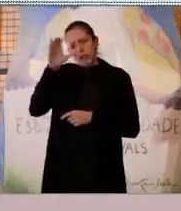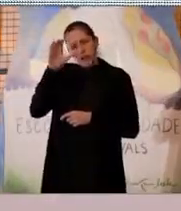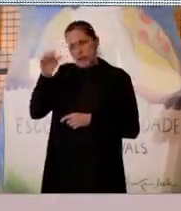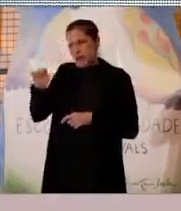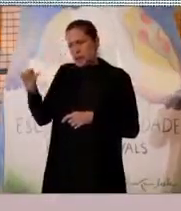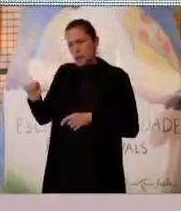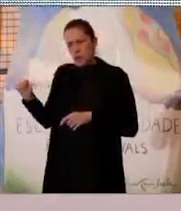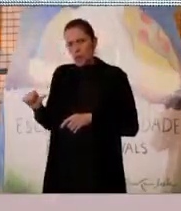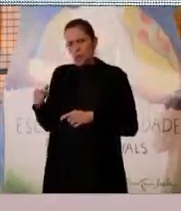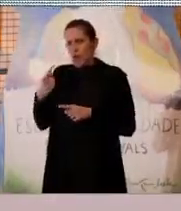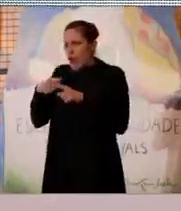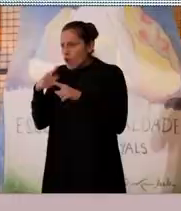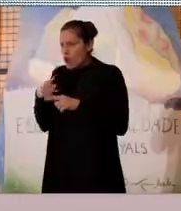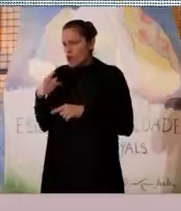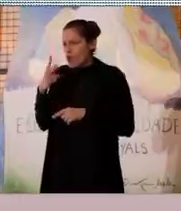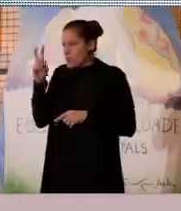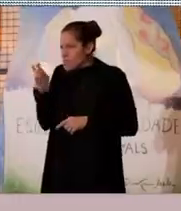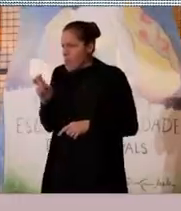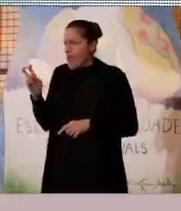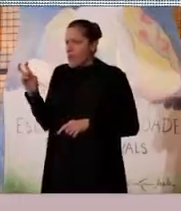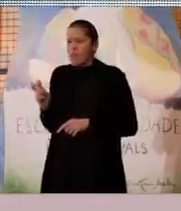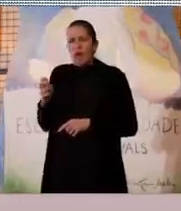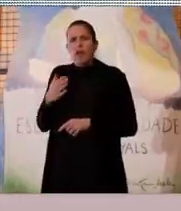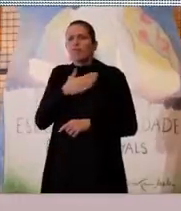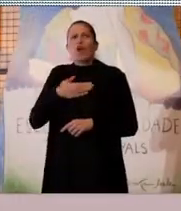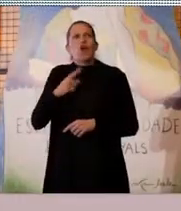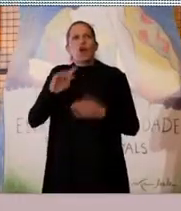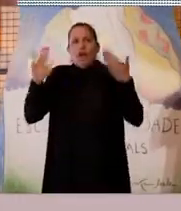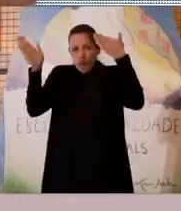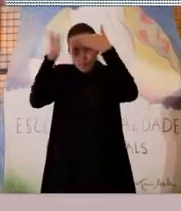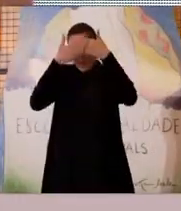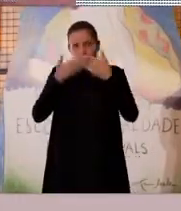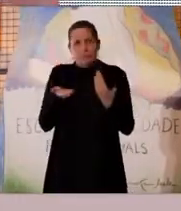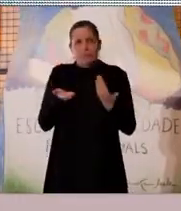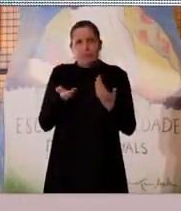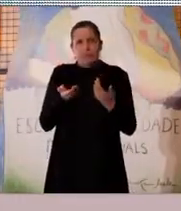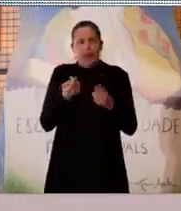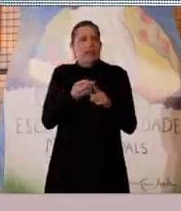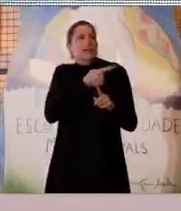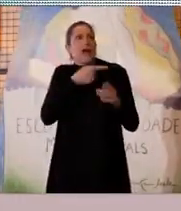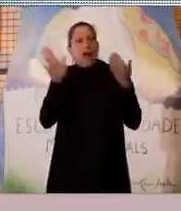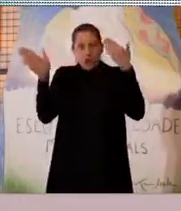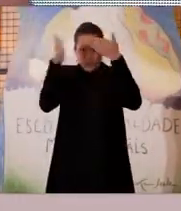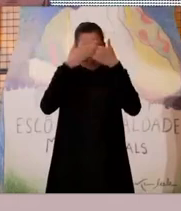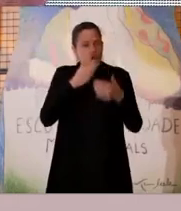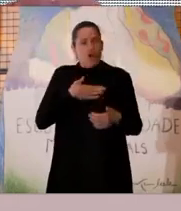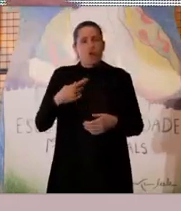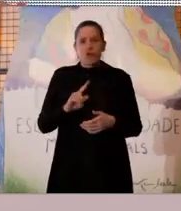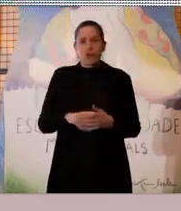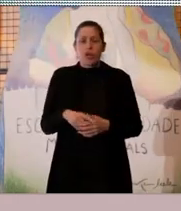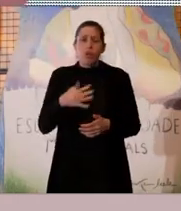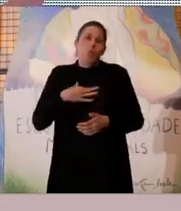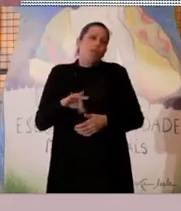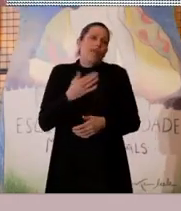que escuchar en lo que dicen y no me quiero cerrar tan tan tan radicalmente nada más a lo mejor es que con la edad